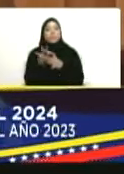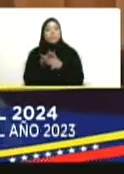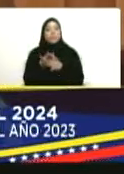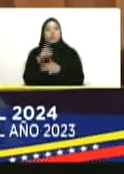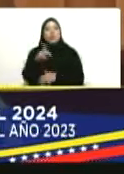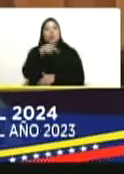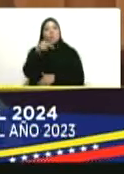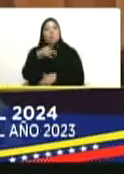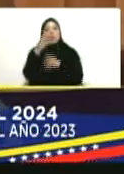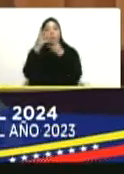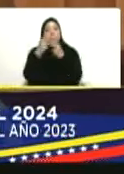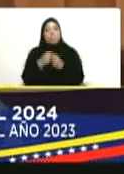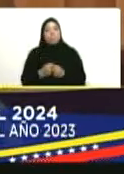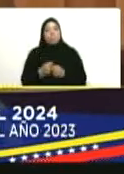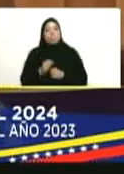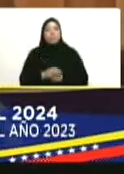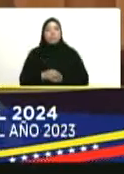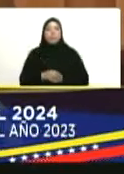política administrativa